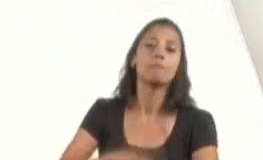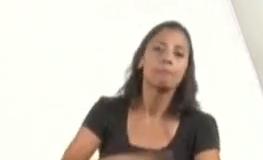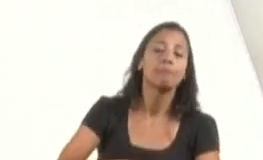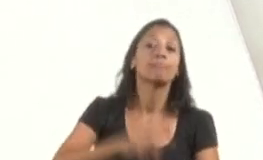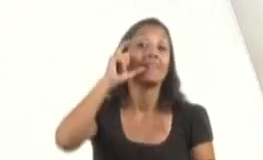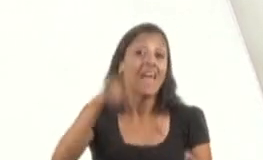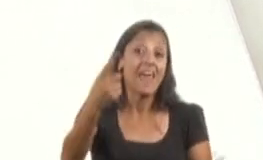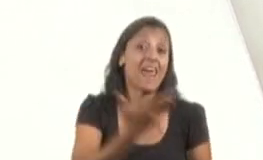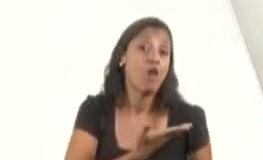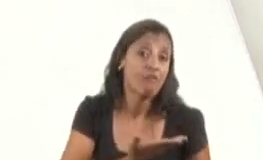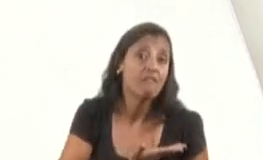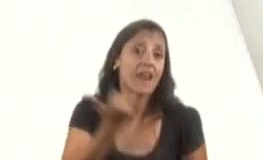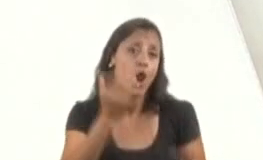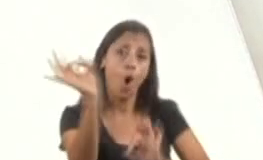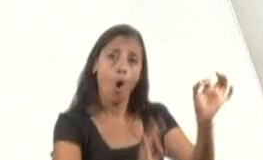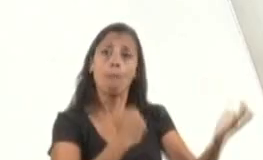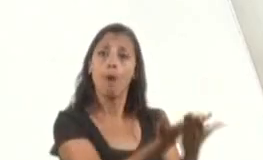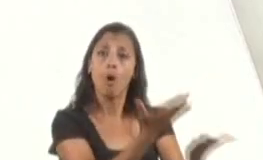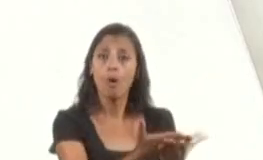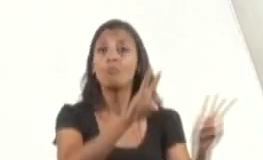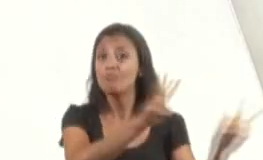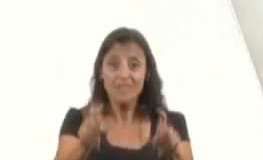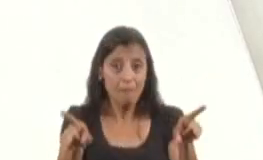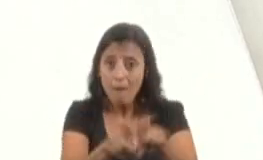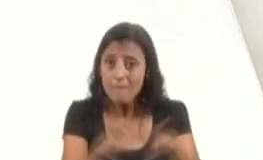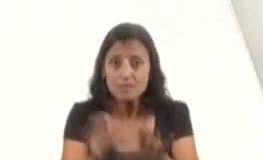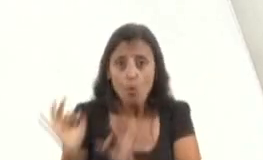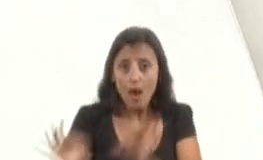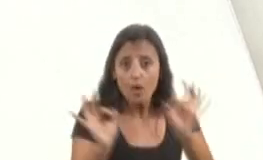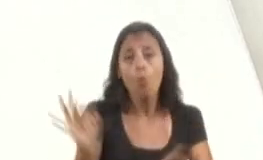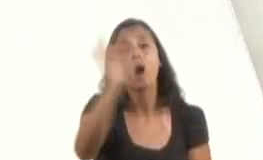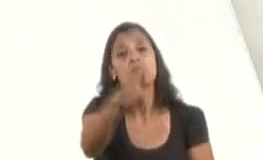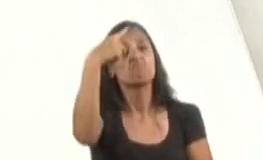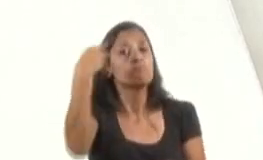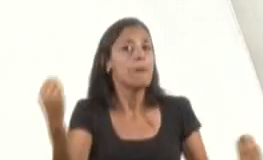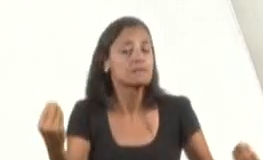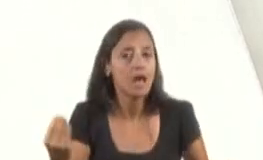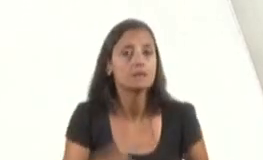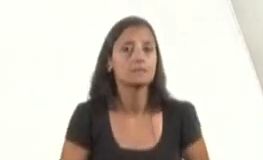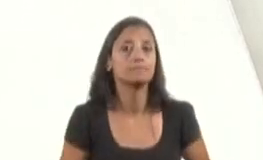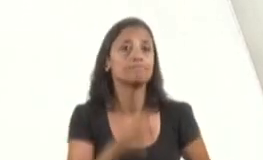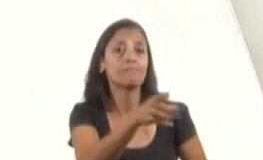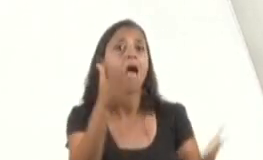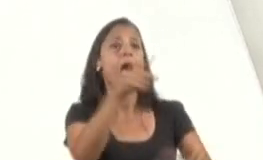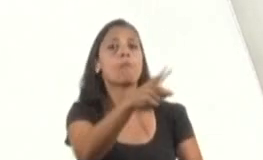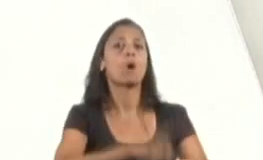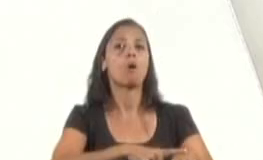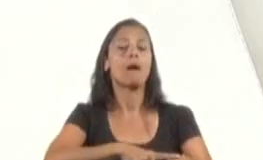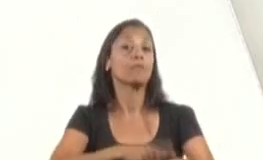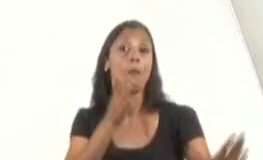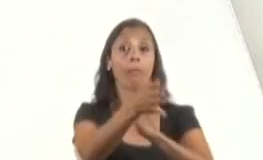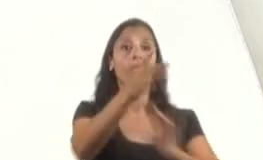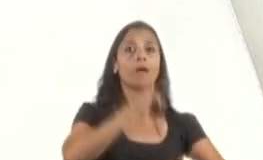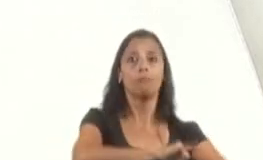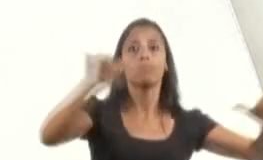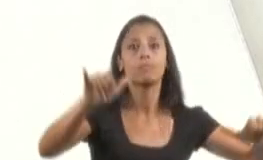enero y febrero, si el temario que anunciaste se mantiene y si considerás que te precipitaste en el anuncio y en tal caso si